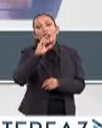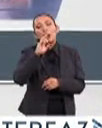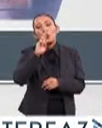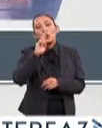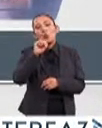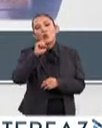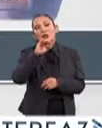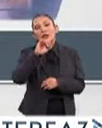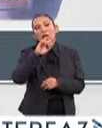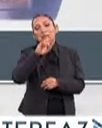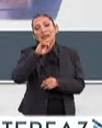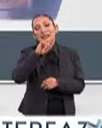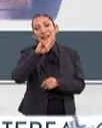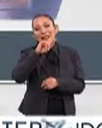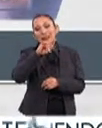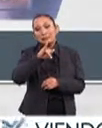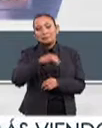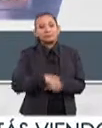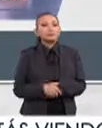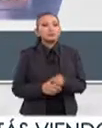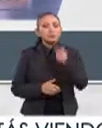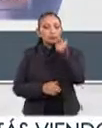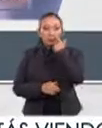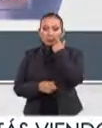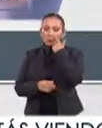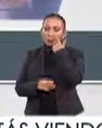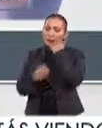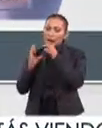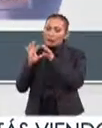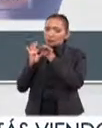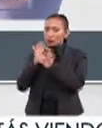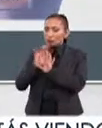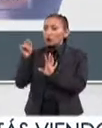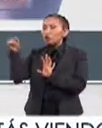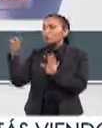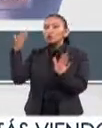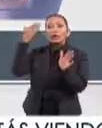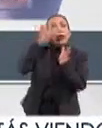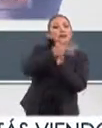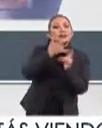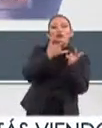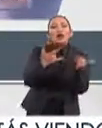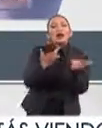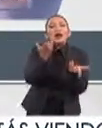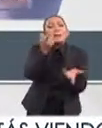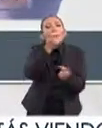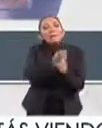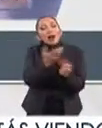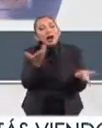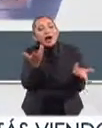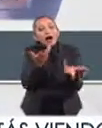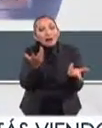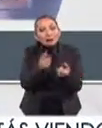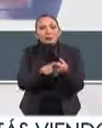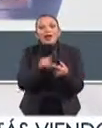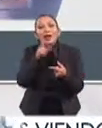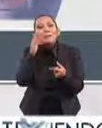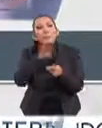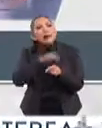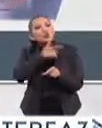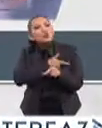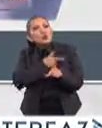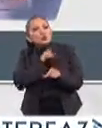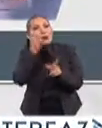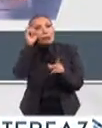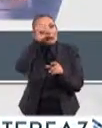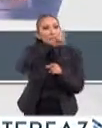University, en Luisiana. Cuéntanos un poco ya de cuando llegaste ahí, qué fue lo primero que hiciste, qué fue lo que más te gustó,